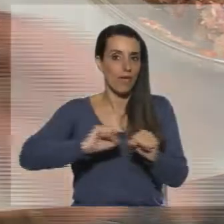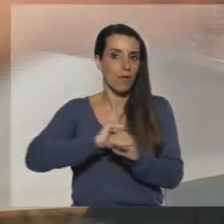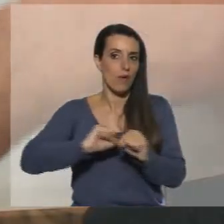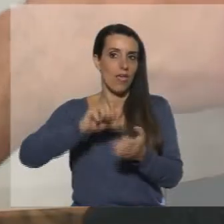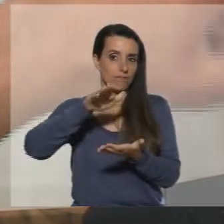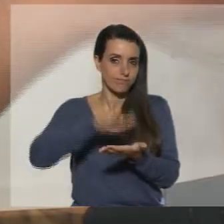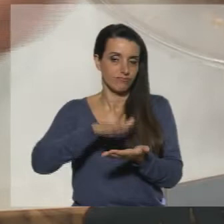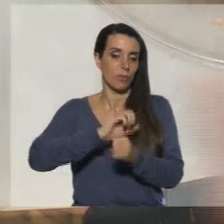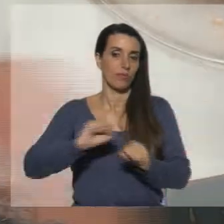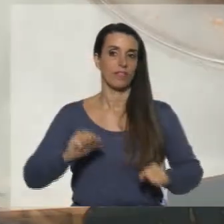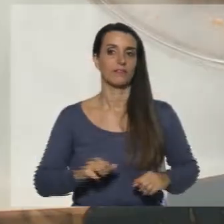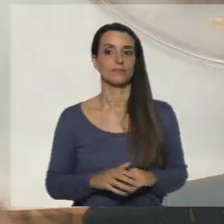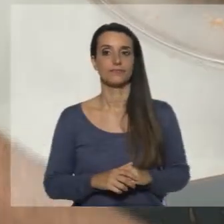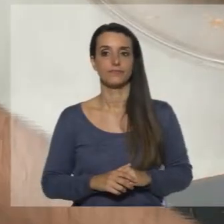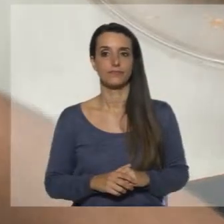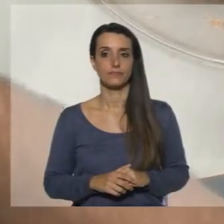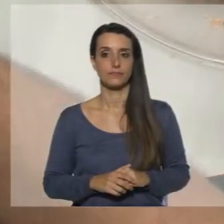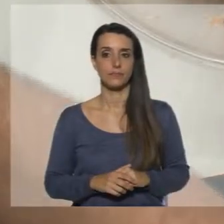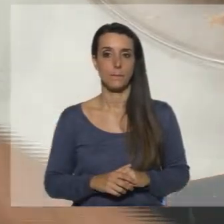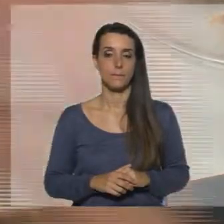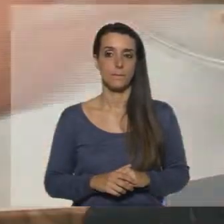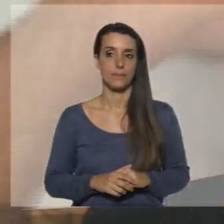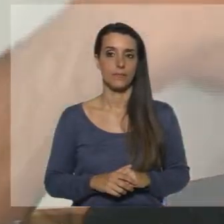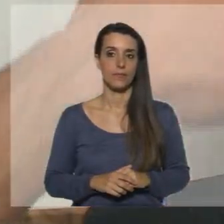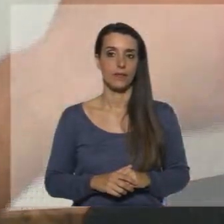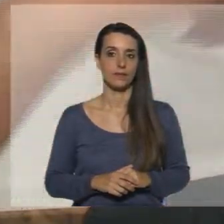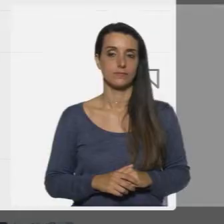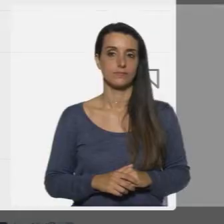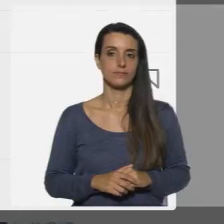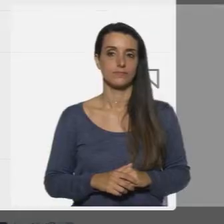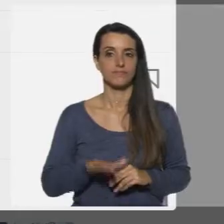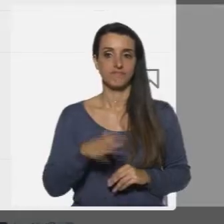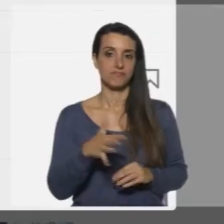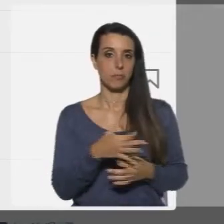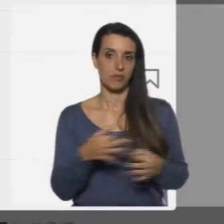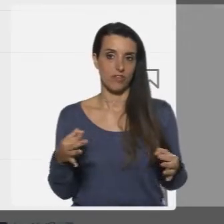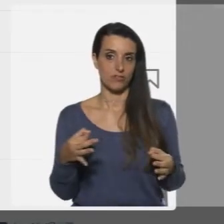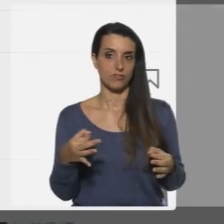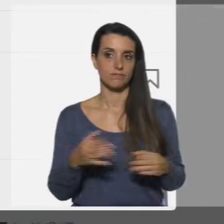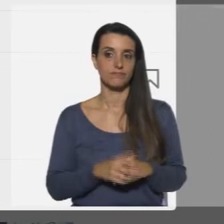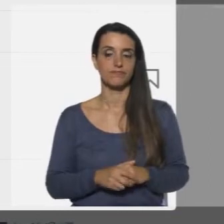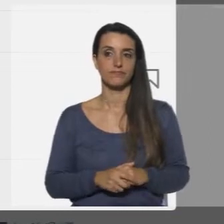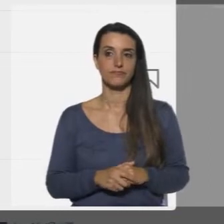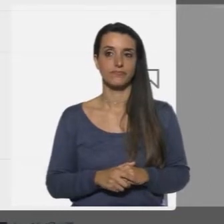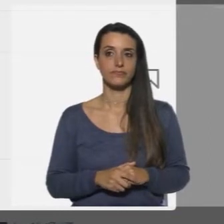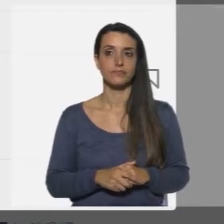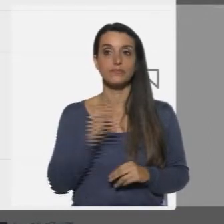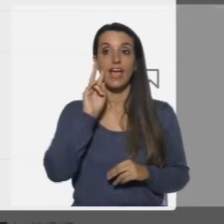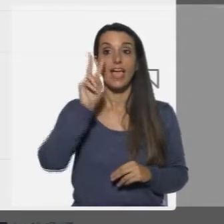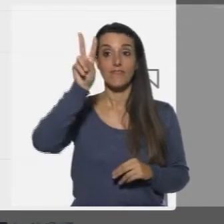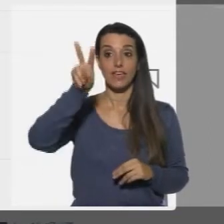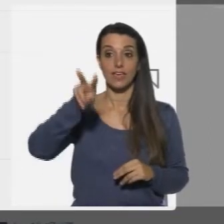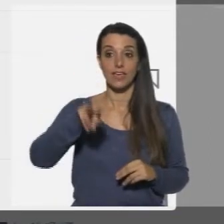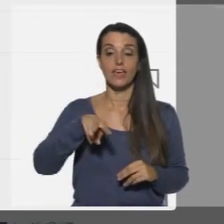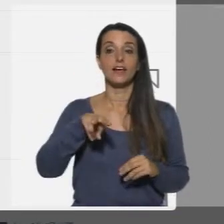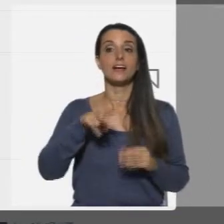que abajo tenés la carne. Bien. No se tiene que salir de ninguno de los lados. Perfecto. Y más o menos anduvimos ahí con el cálculo bien. Miren, ahí estamos viendo que